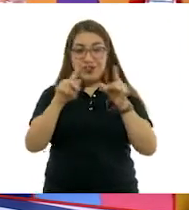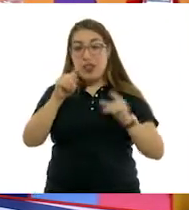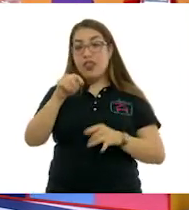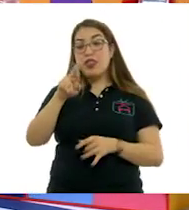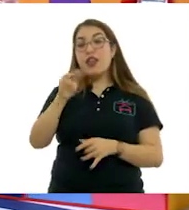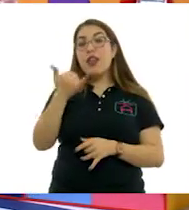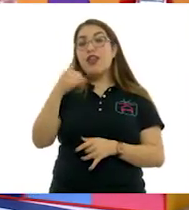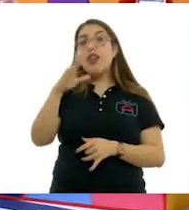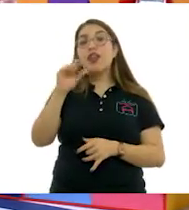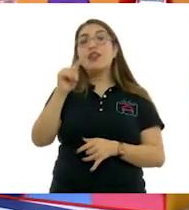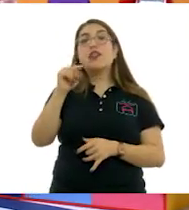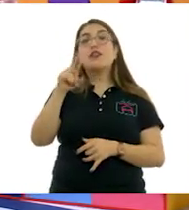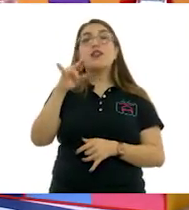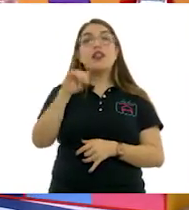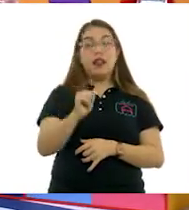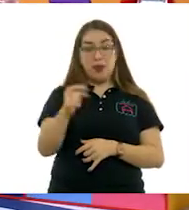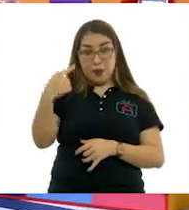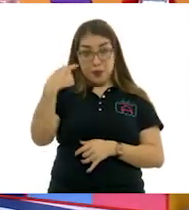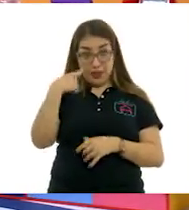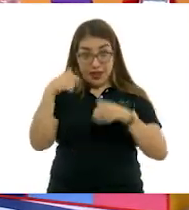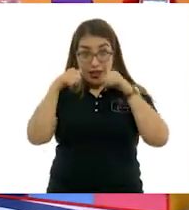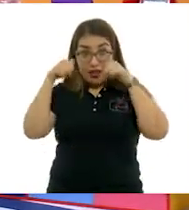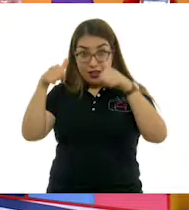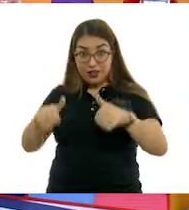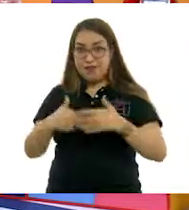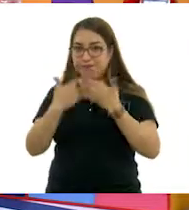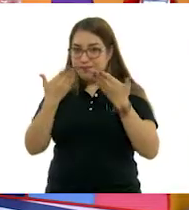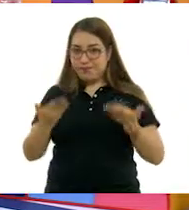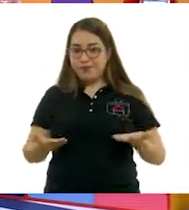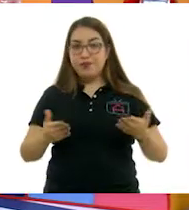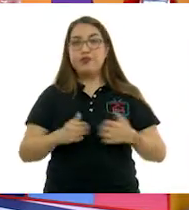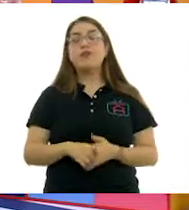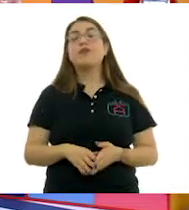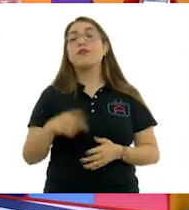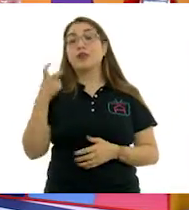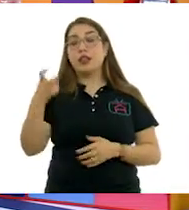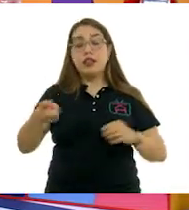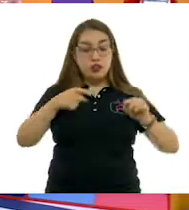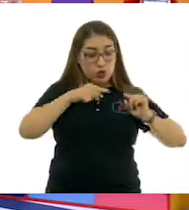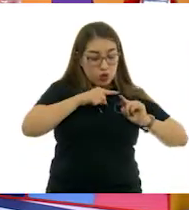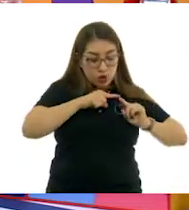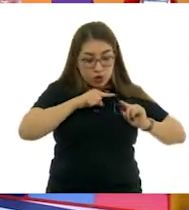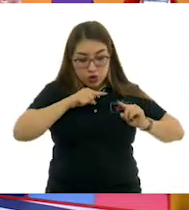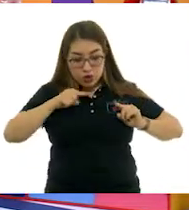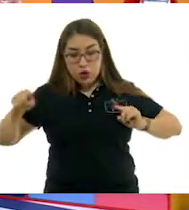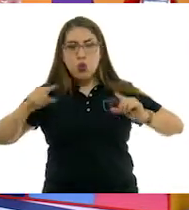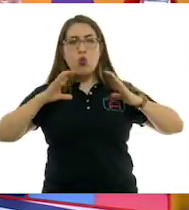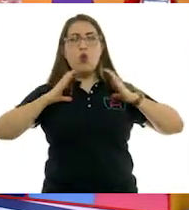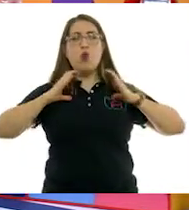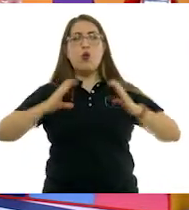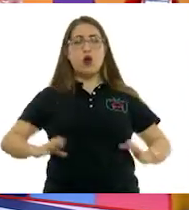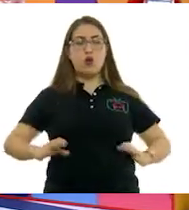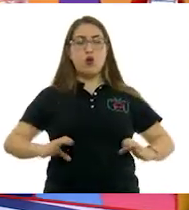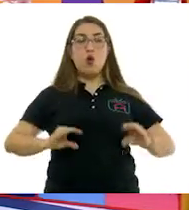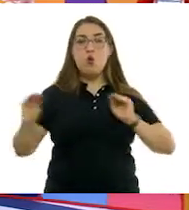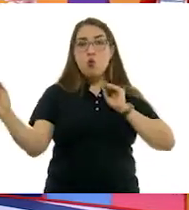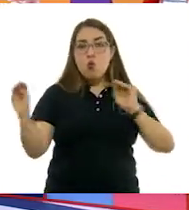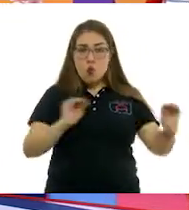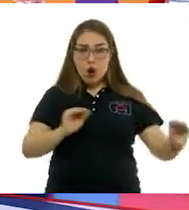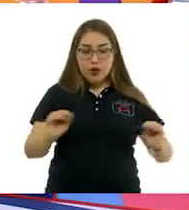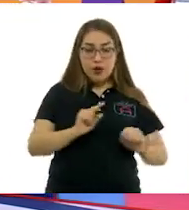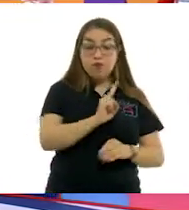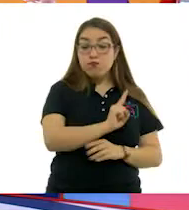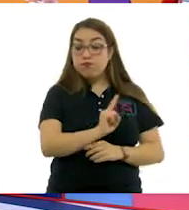casita, ¿eh? Y bueno, ahora sí les platico. Una trayectoria es el recorrido que hace nuestro cuerpo cuando nos